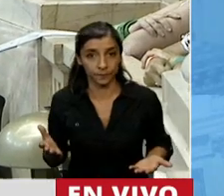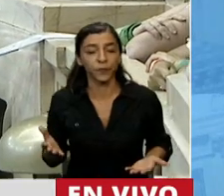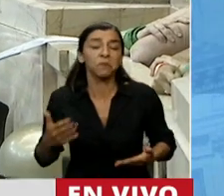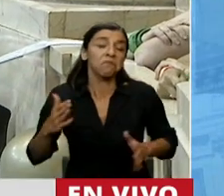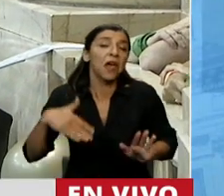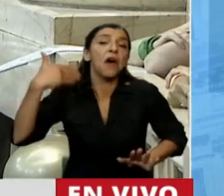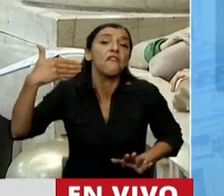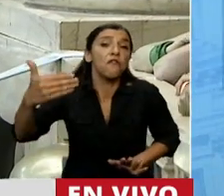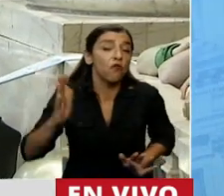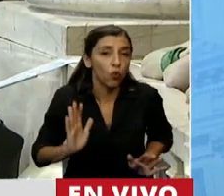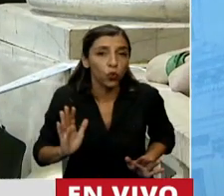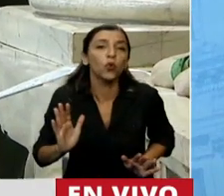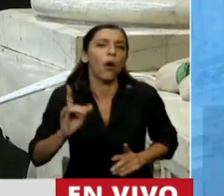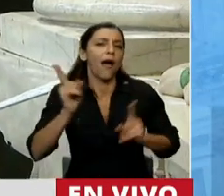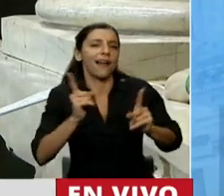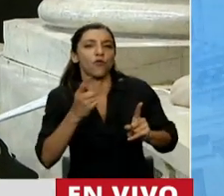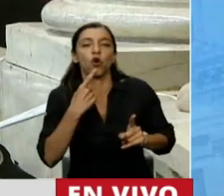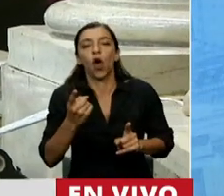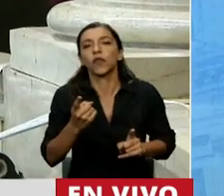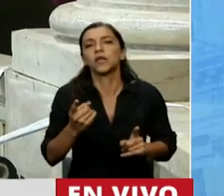niegan cuando critican las